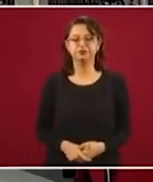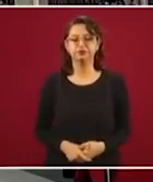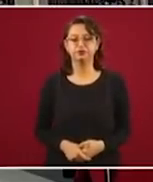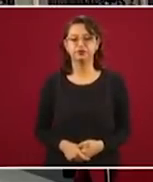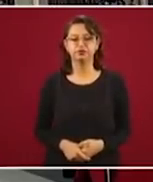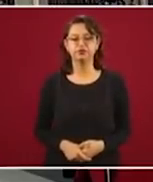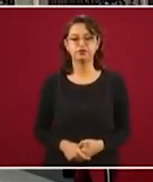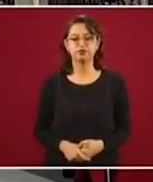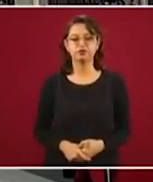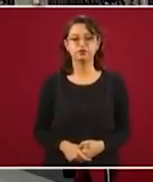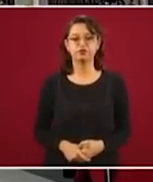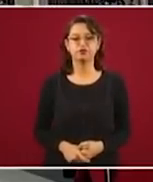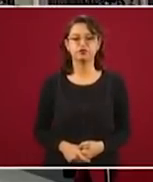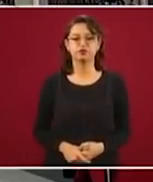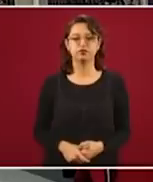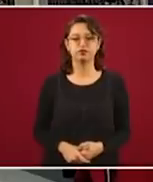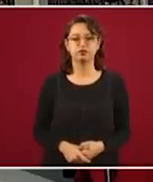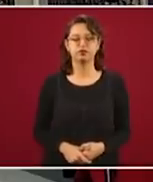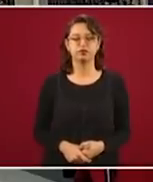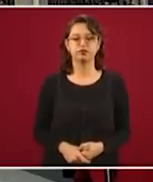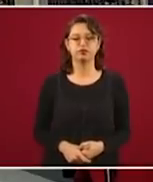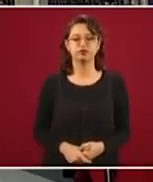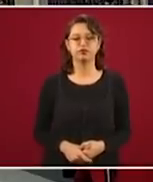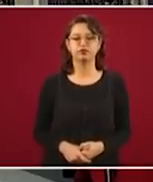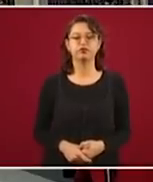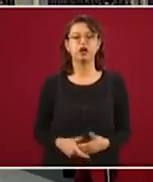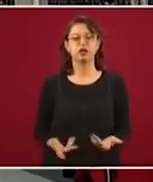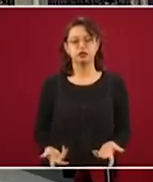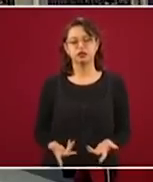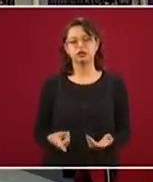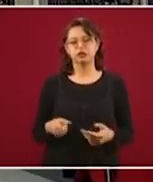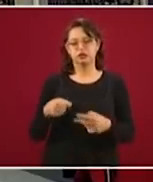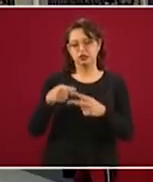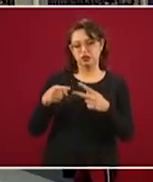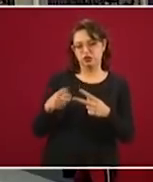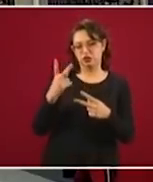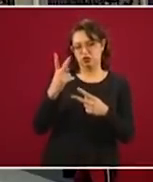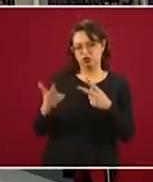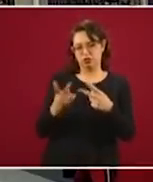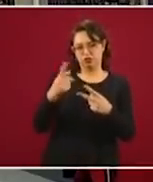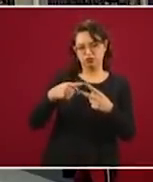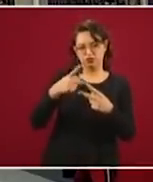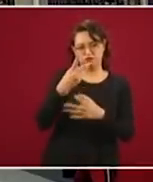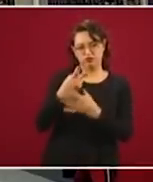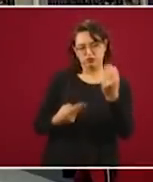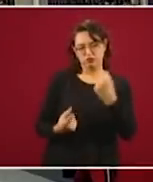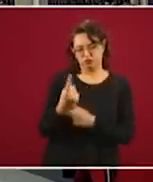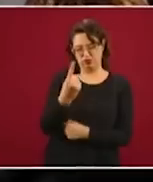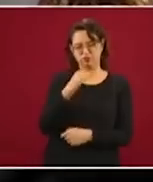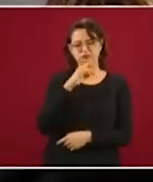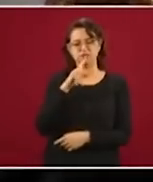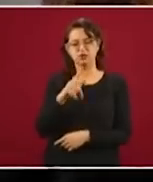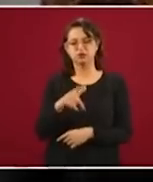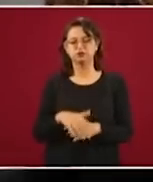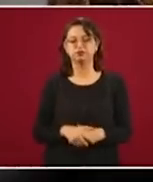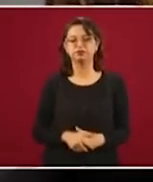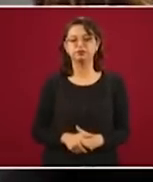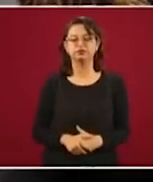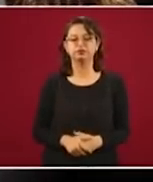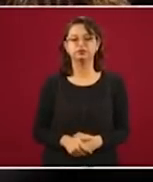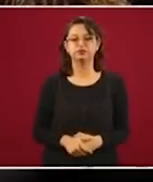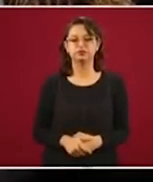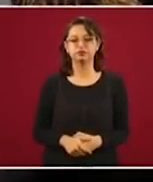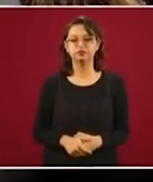La idea es la siguiente, porque son en realidad dos preguntas en una. Una es, la mitad de